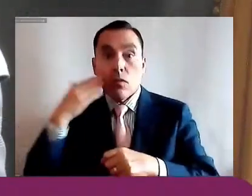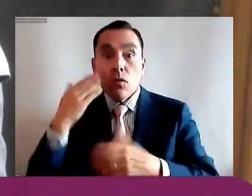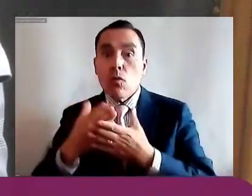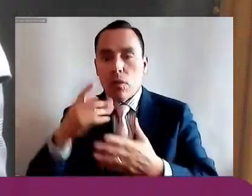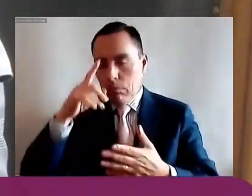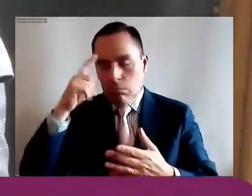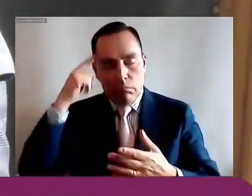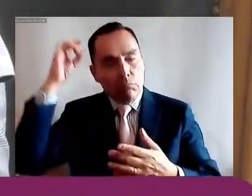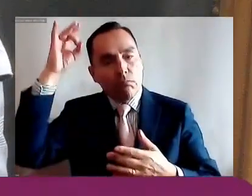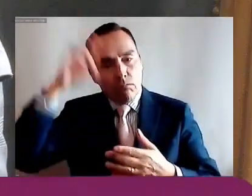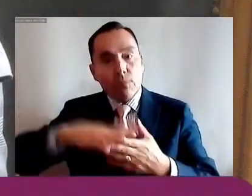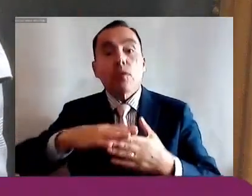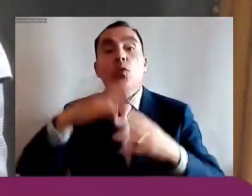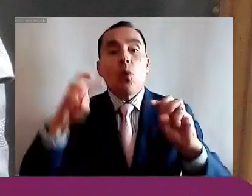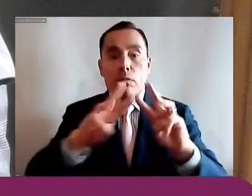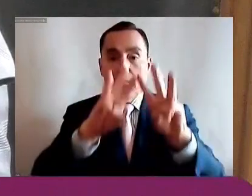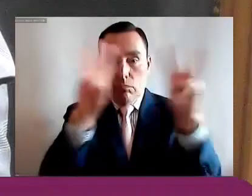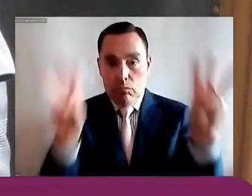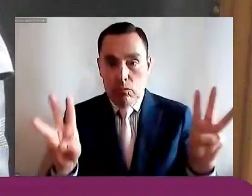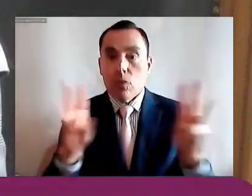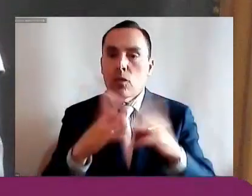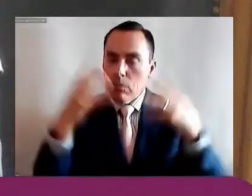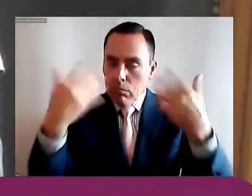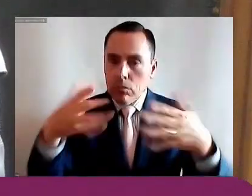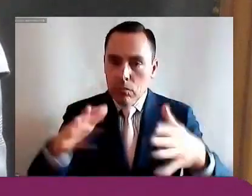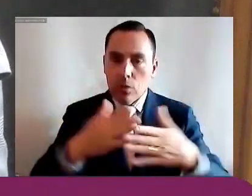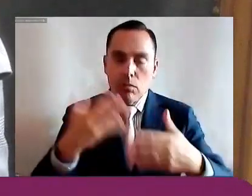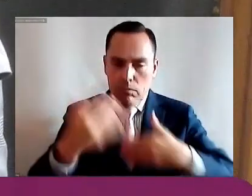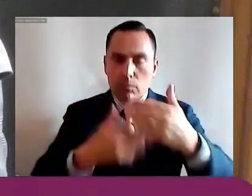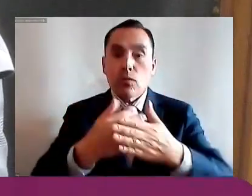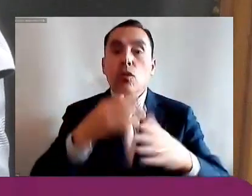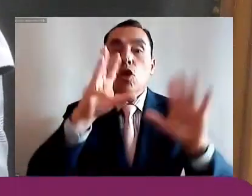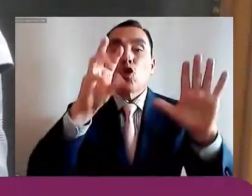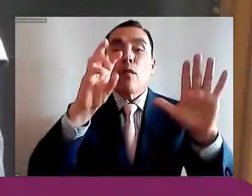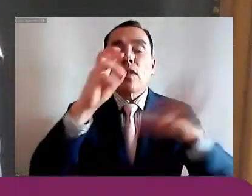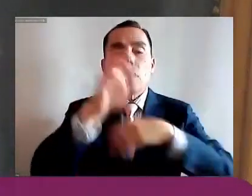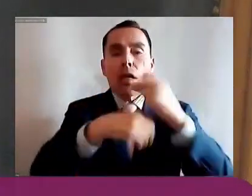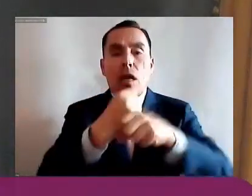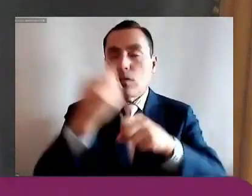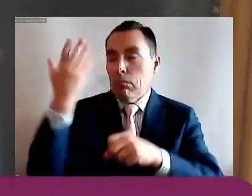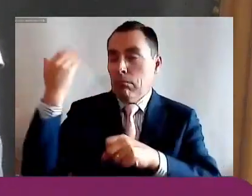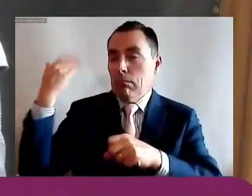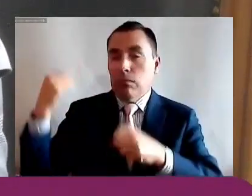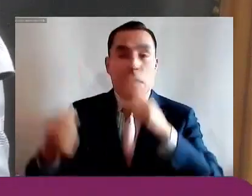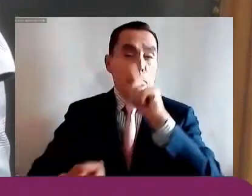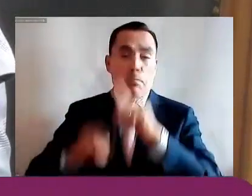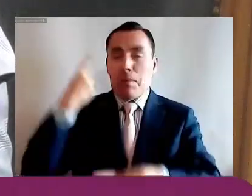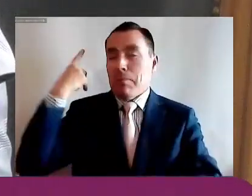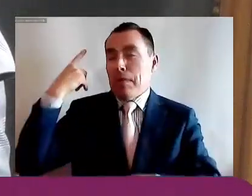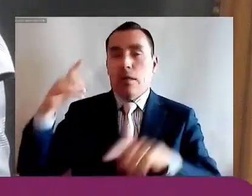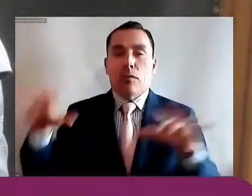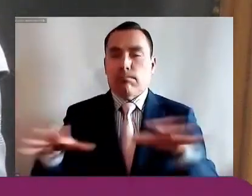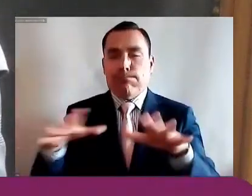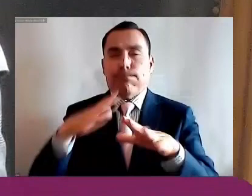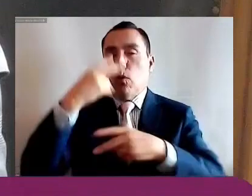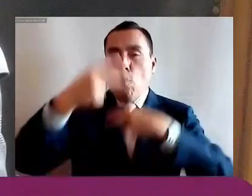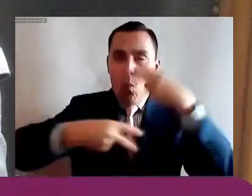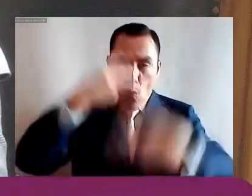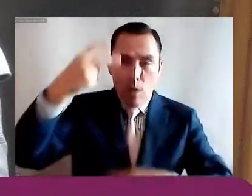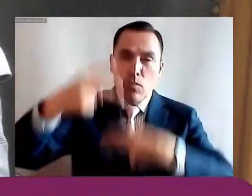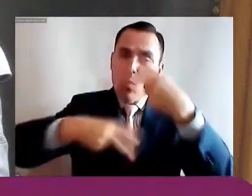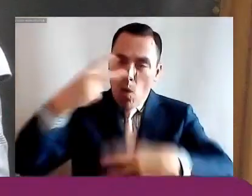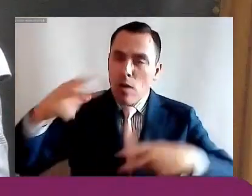las Naciones Unidas, de este día conmemorativo, y 90 años de las primeras manifestaciones de los movimientos de las